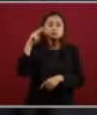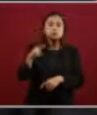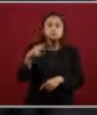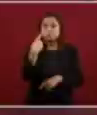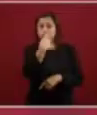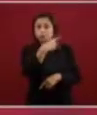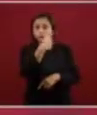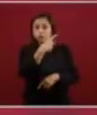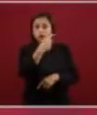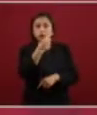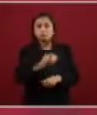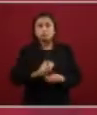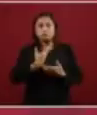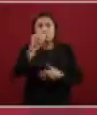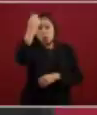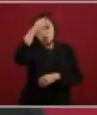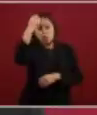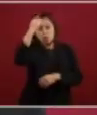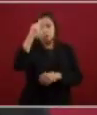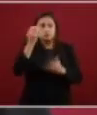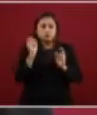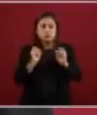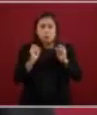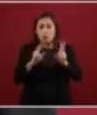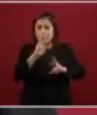y la respetamos nada más que no la compartimos